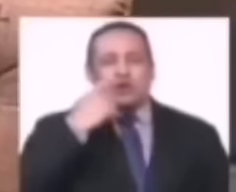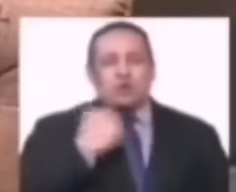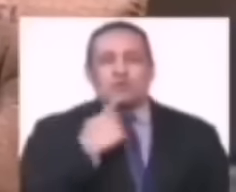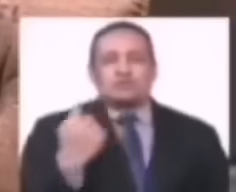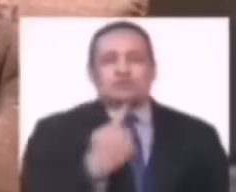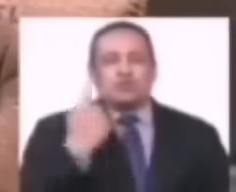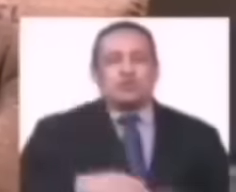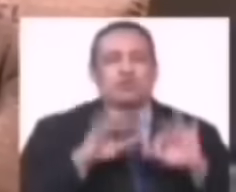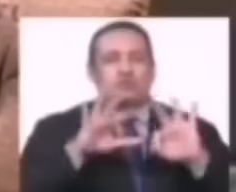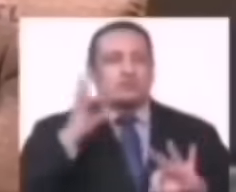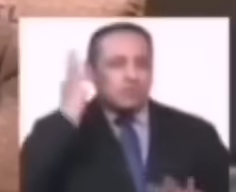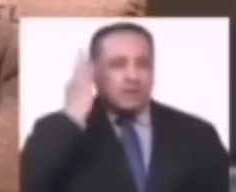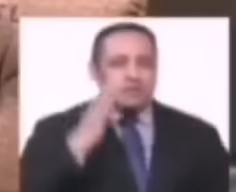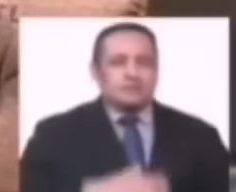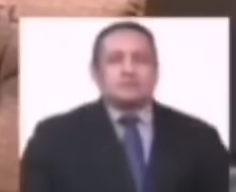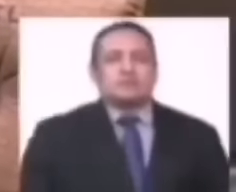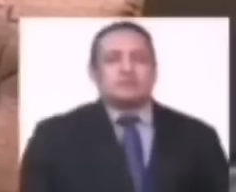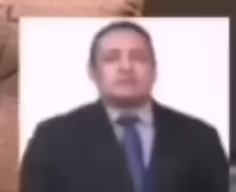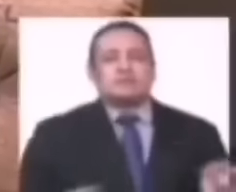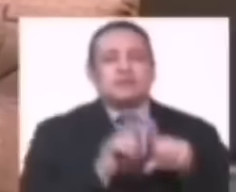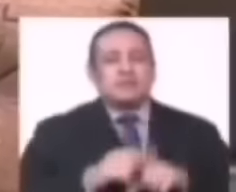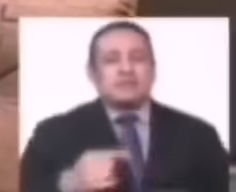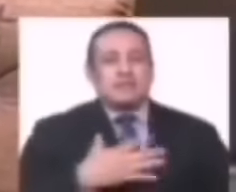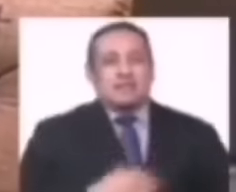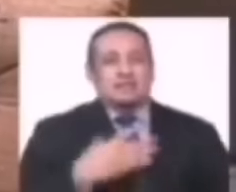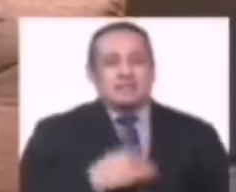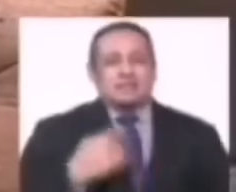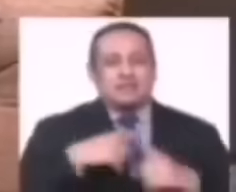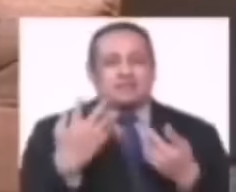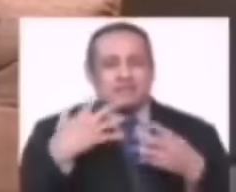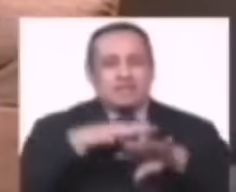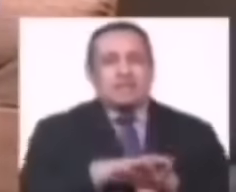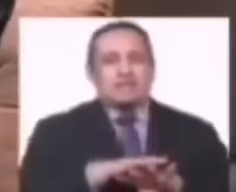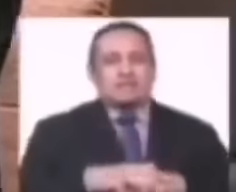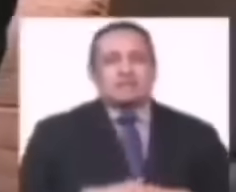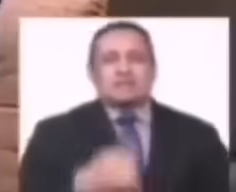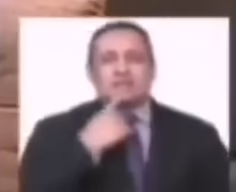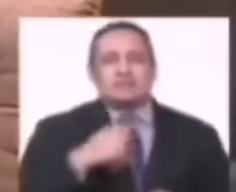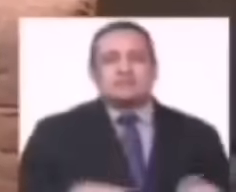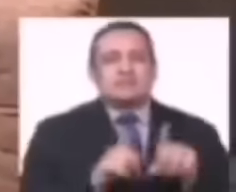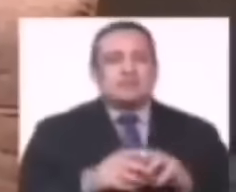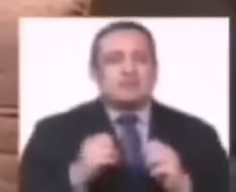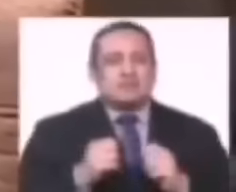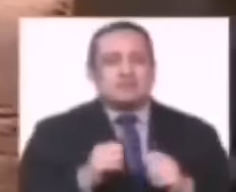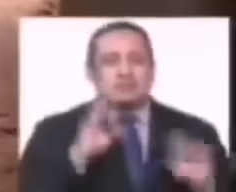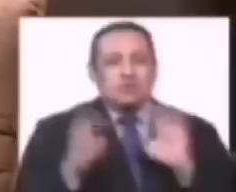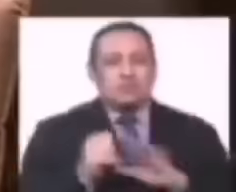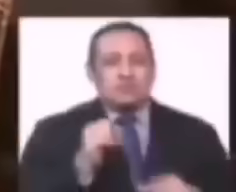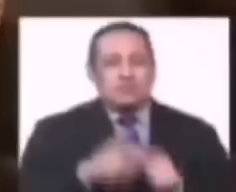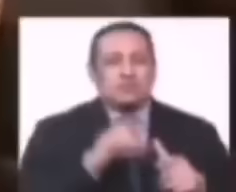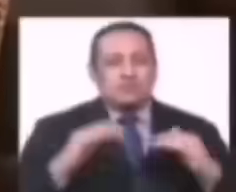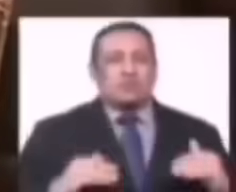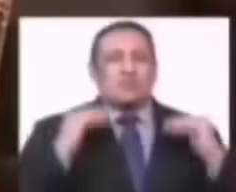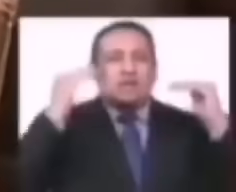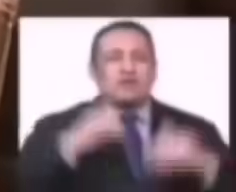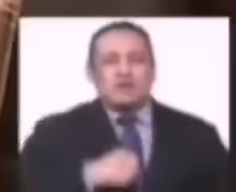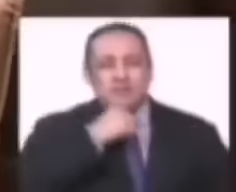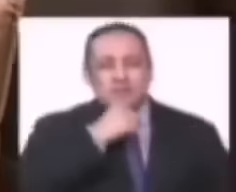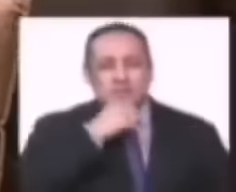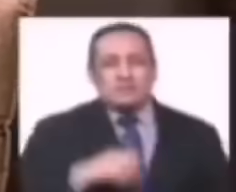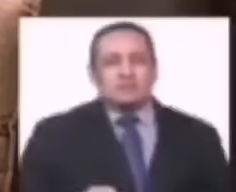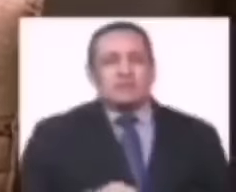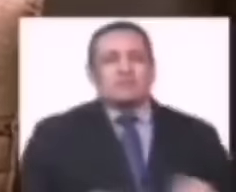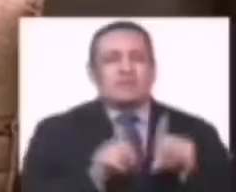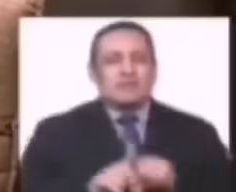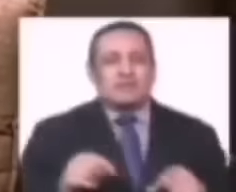8 mujeres. Y la edad de los integrantes es también, son de personas muy mayores. Lo que